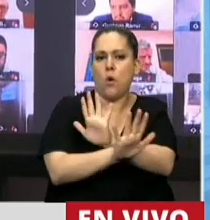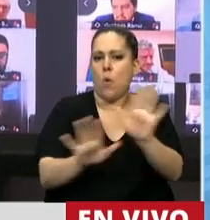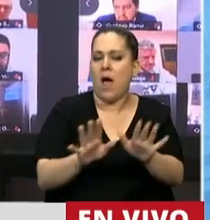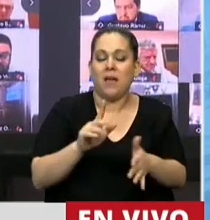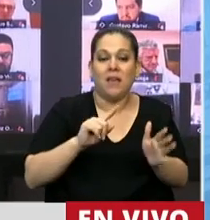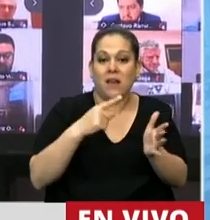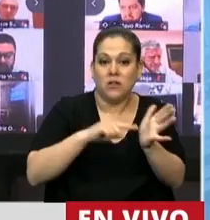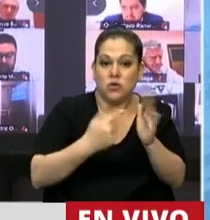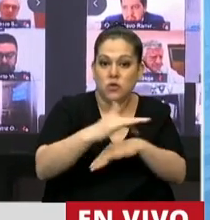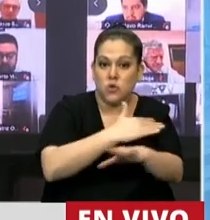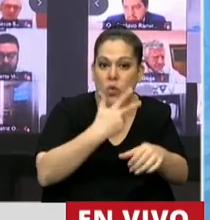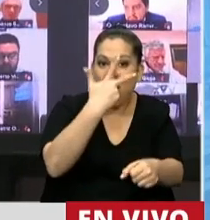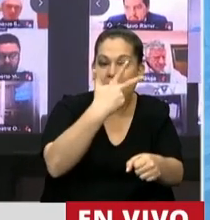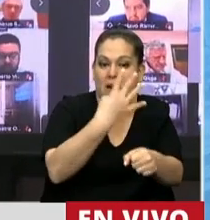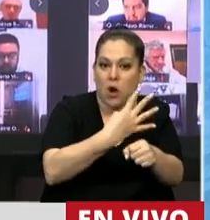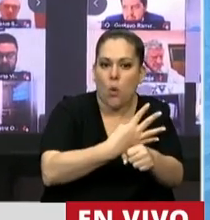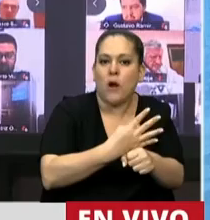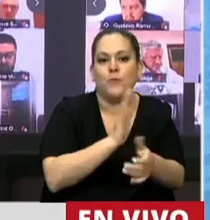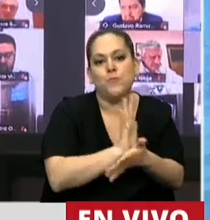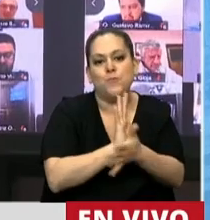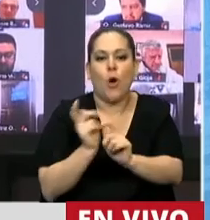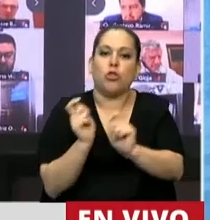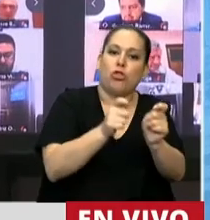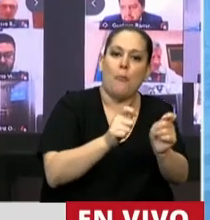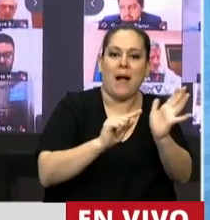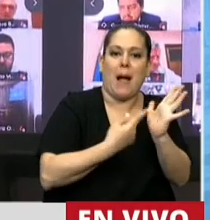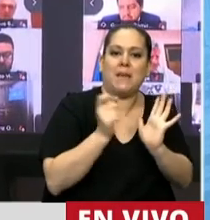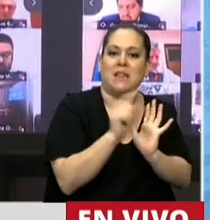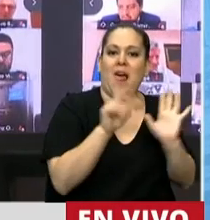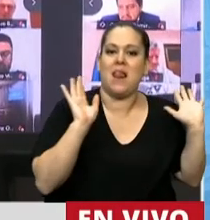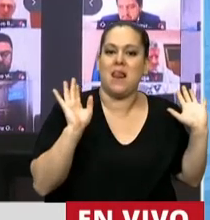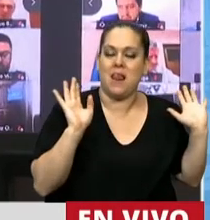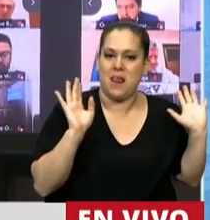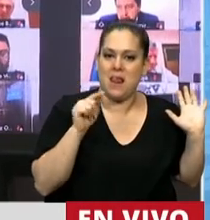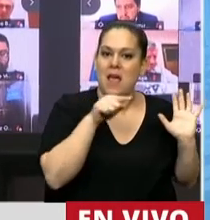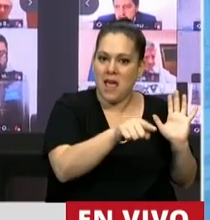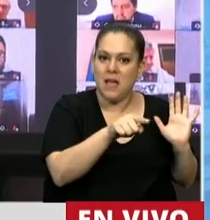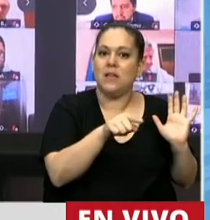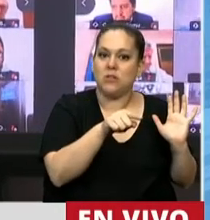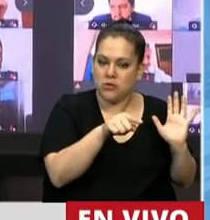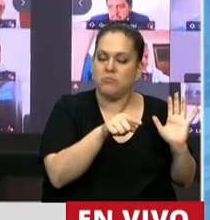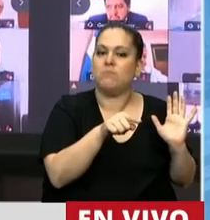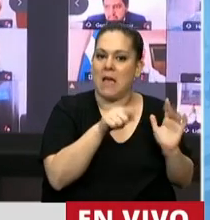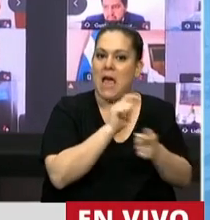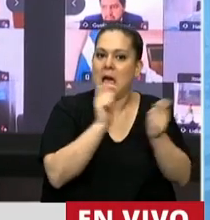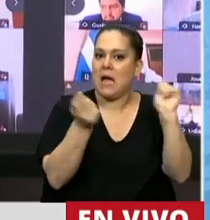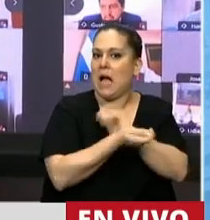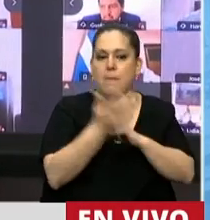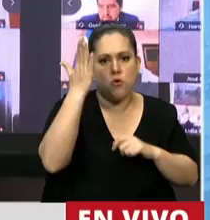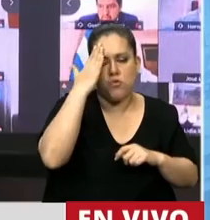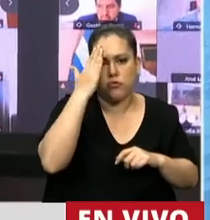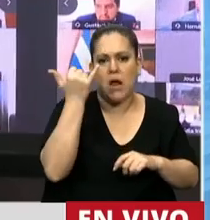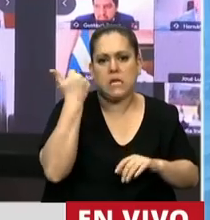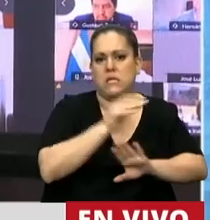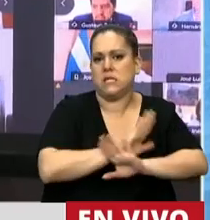cuarto como cortita la alterna y esto fue una confirmación de que el cambio cultural ya había sucedido